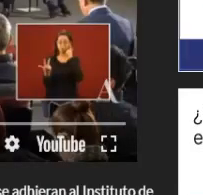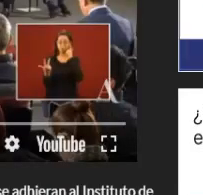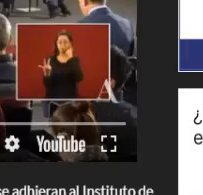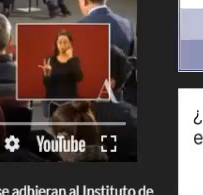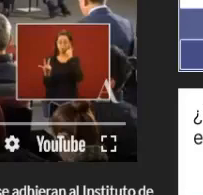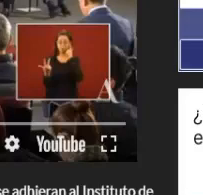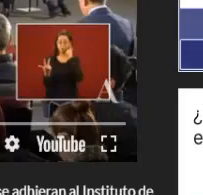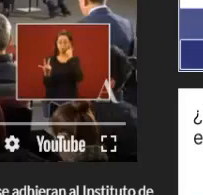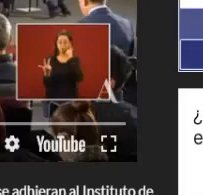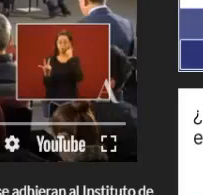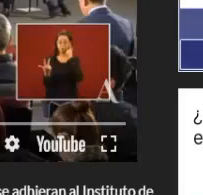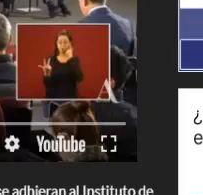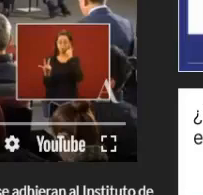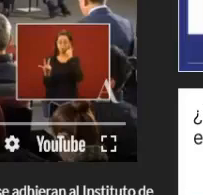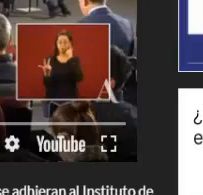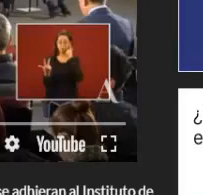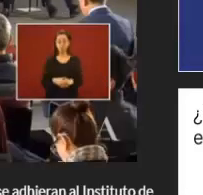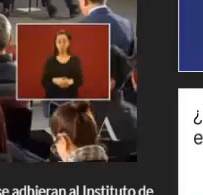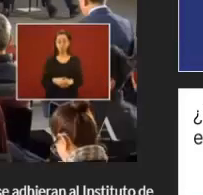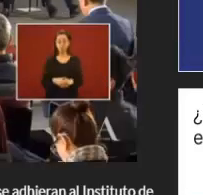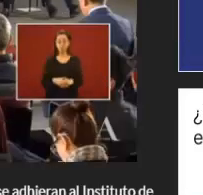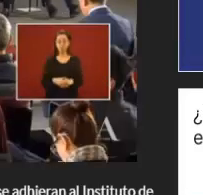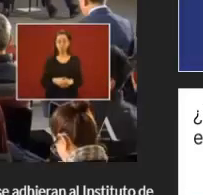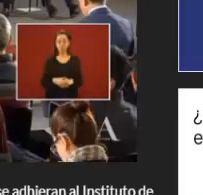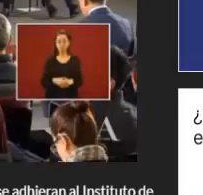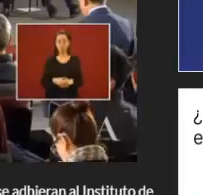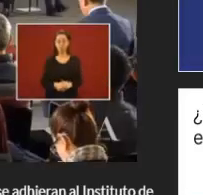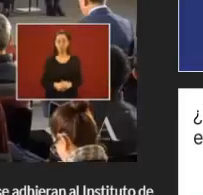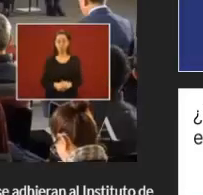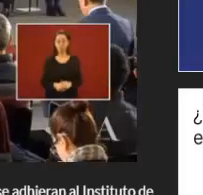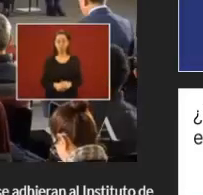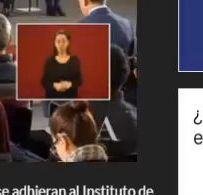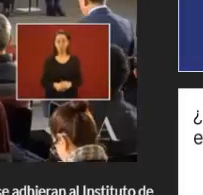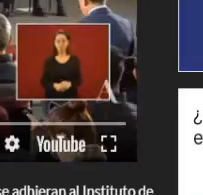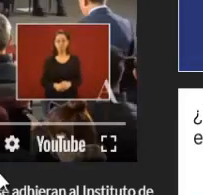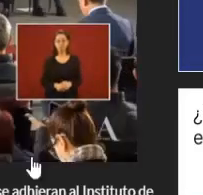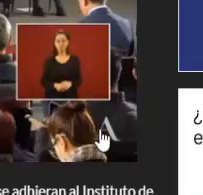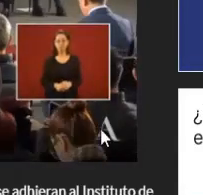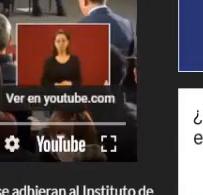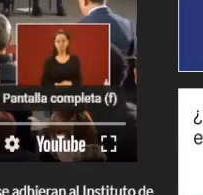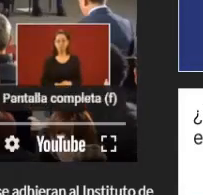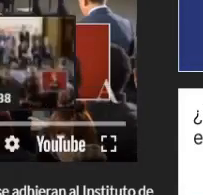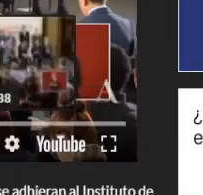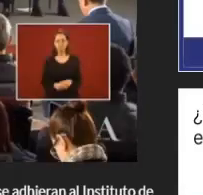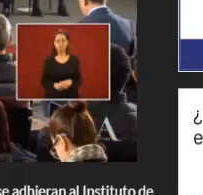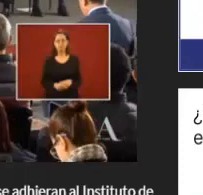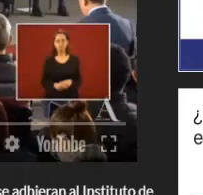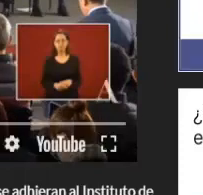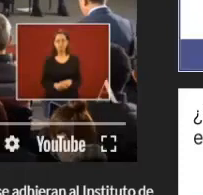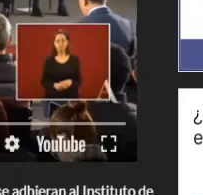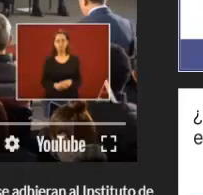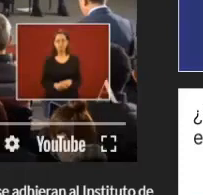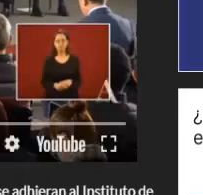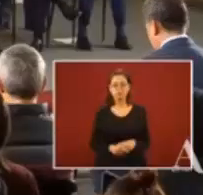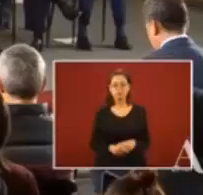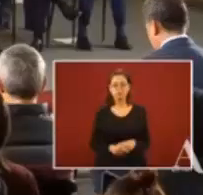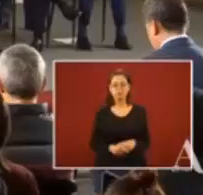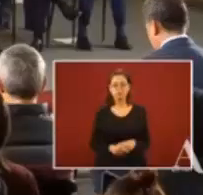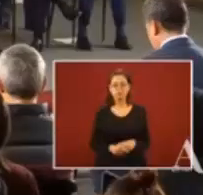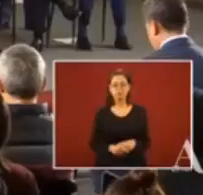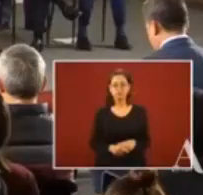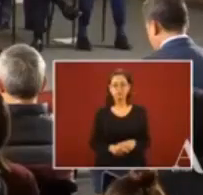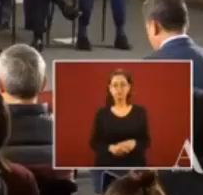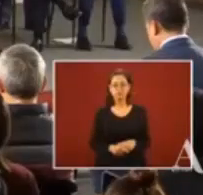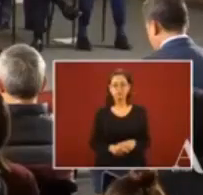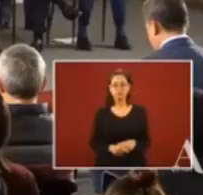palabras que dijo el presidente. Vamos a escucharlas. Vamos a escuchar un poquito de lo que dijo, ¿no?